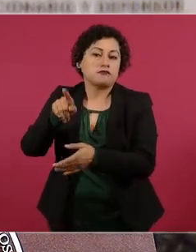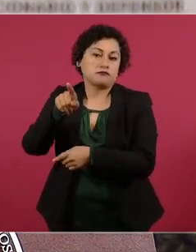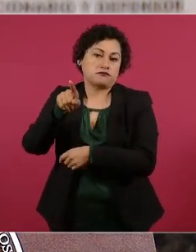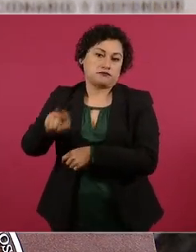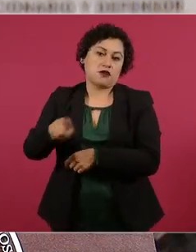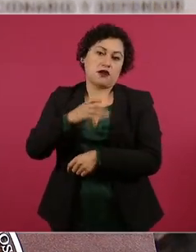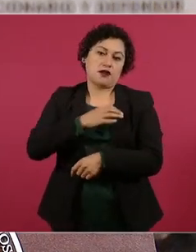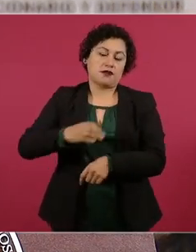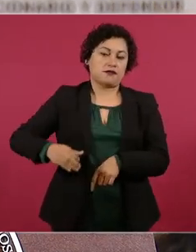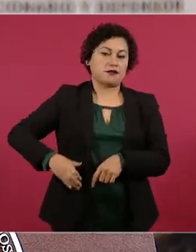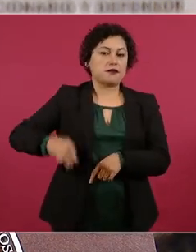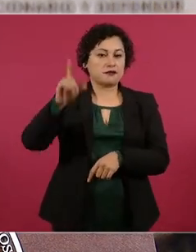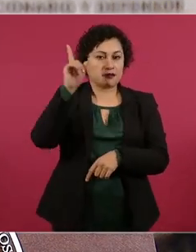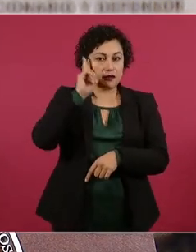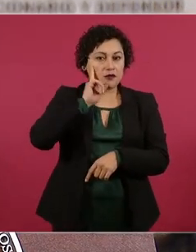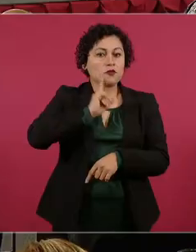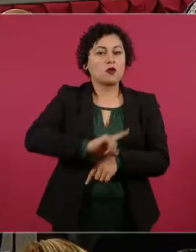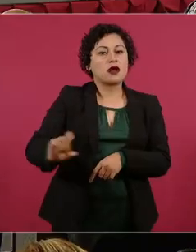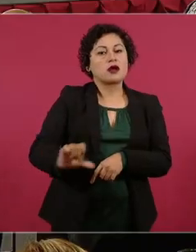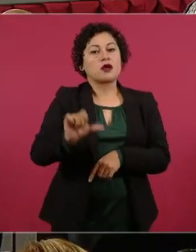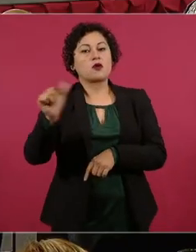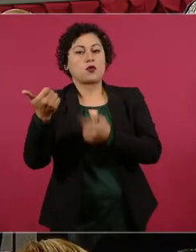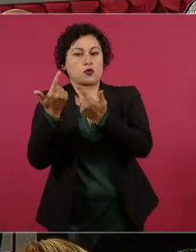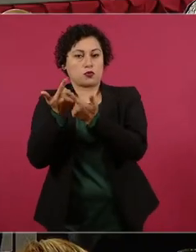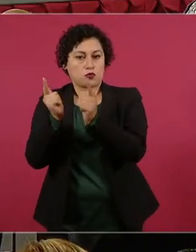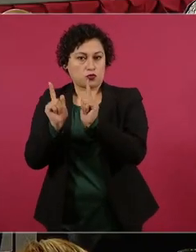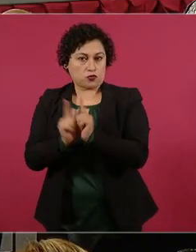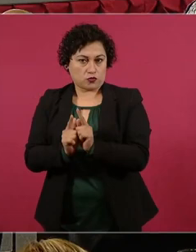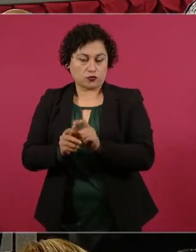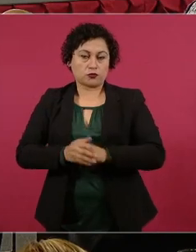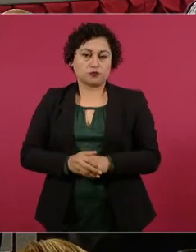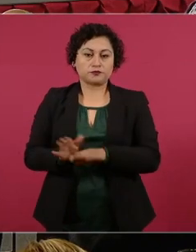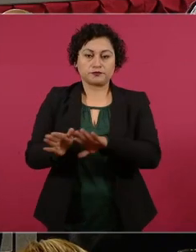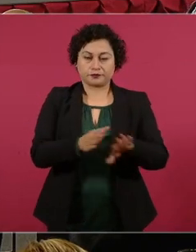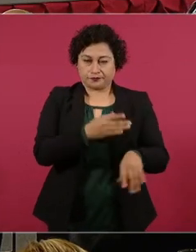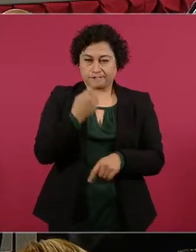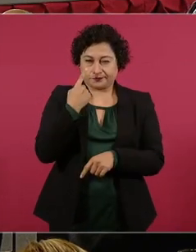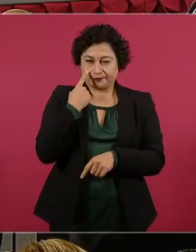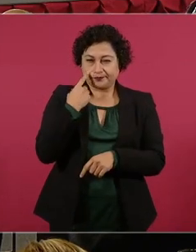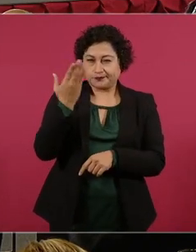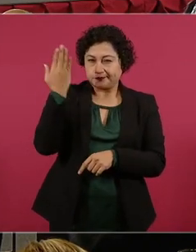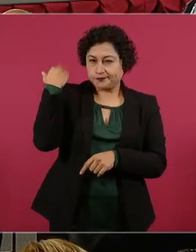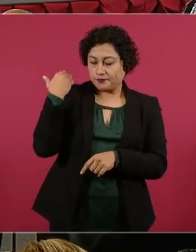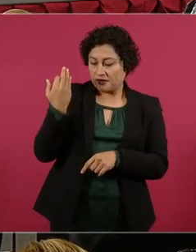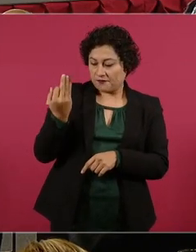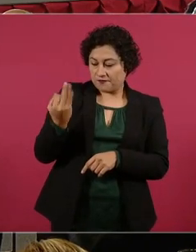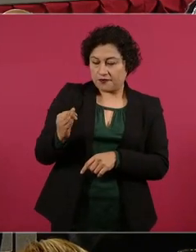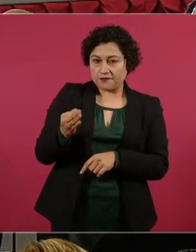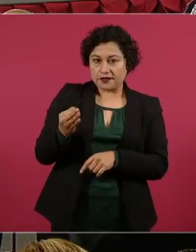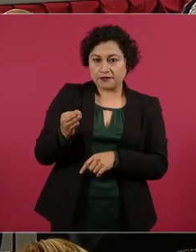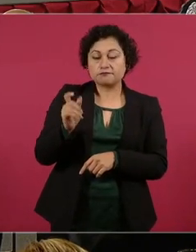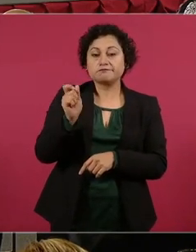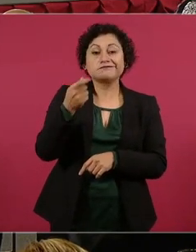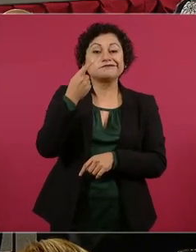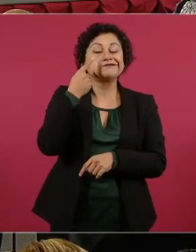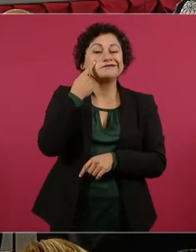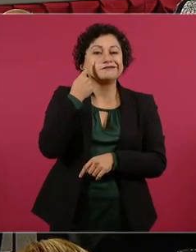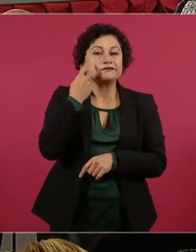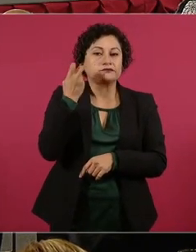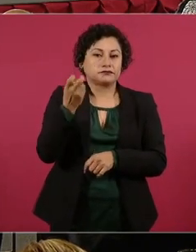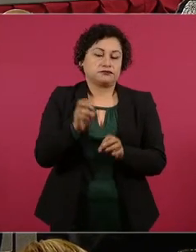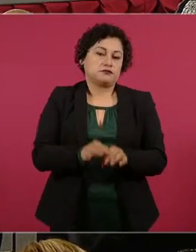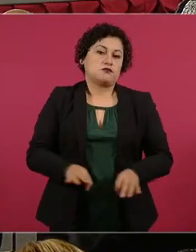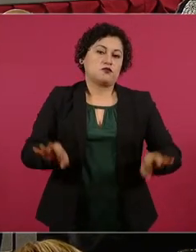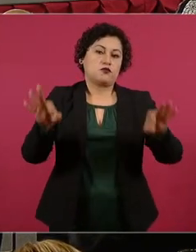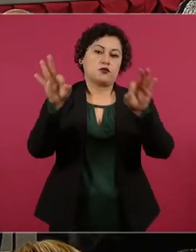esto fue el 19 de febrero. Vamos a ver, me pasan la siguiente, por favor. Eso es muy importante, porque